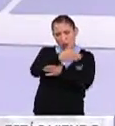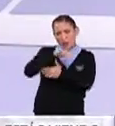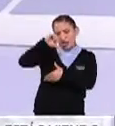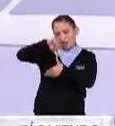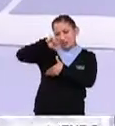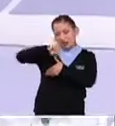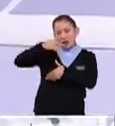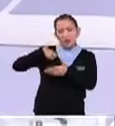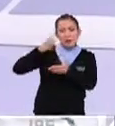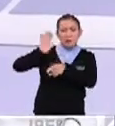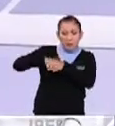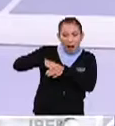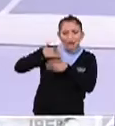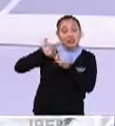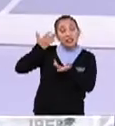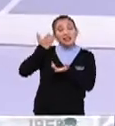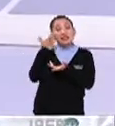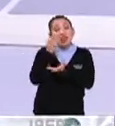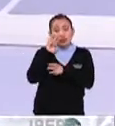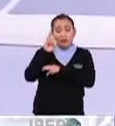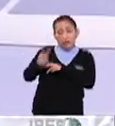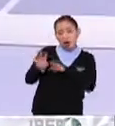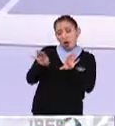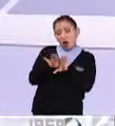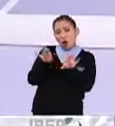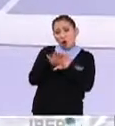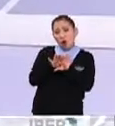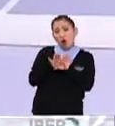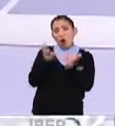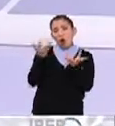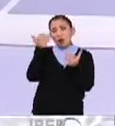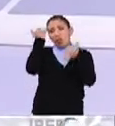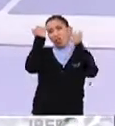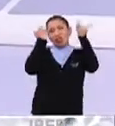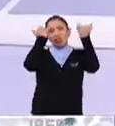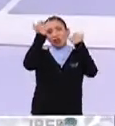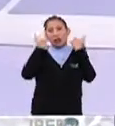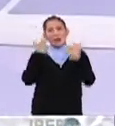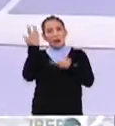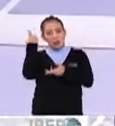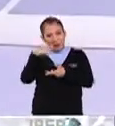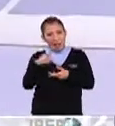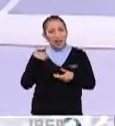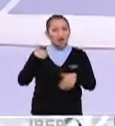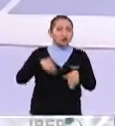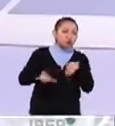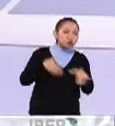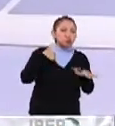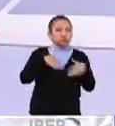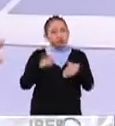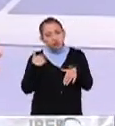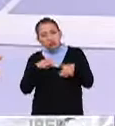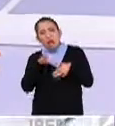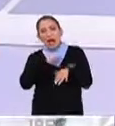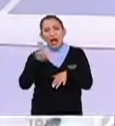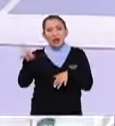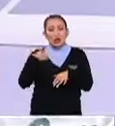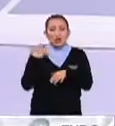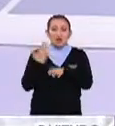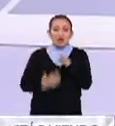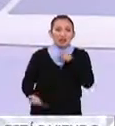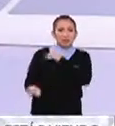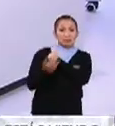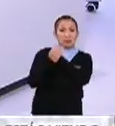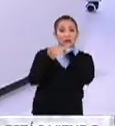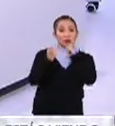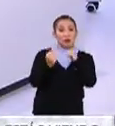siguen recorriendo, que siguen esperanzadas. Y es que yo las veo en una especie de limbo, porque mientras están recorriendo, pues existe una